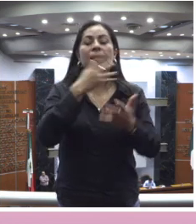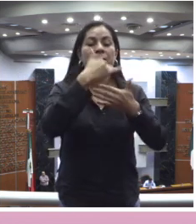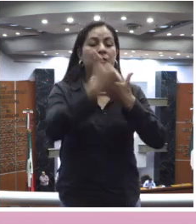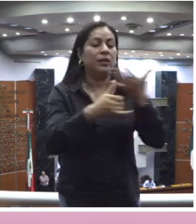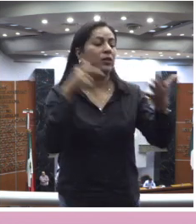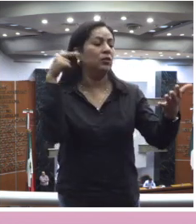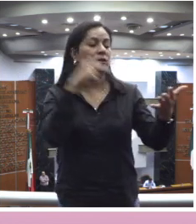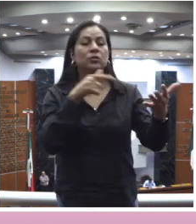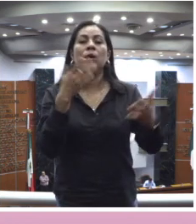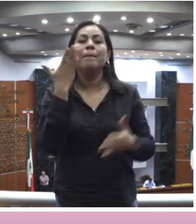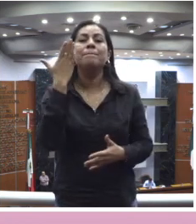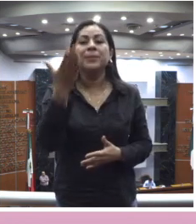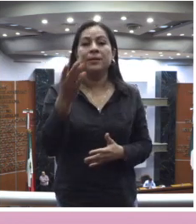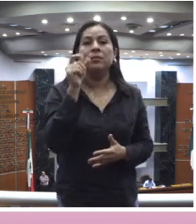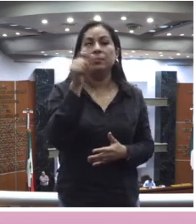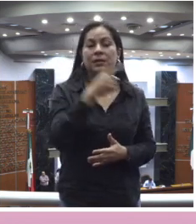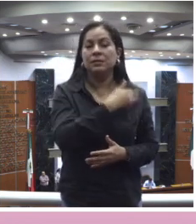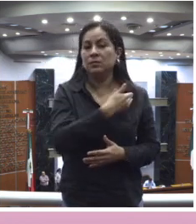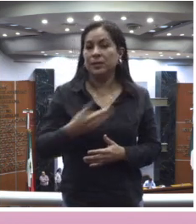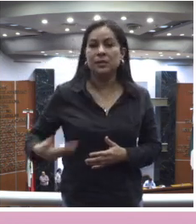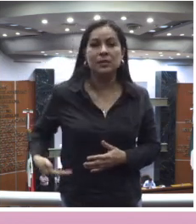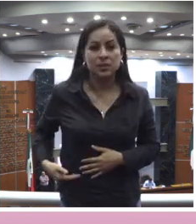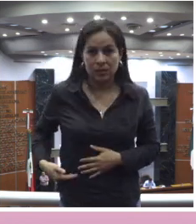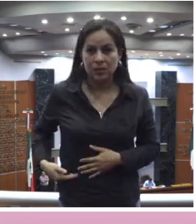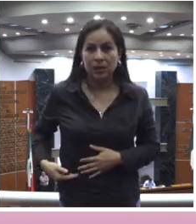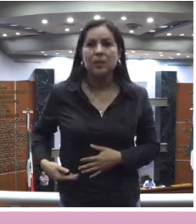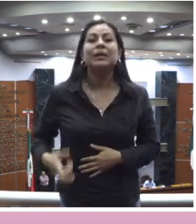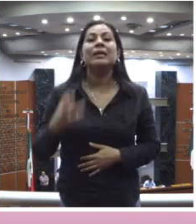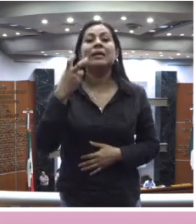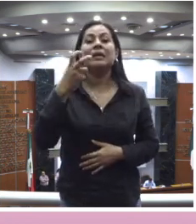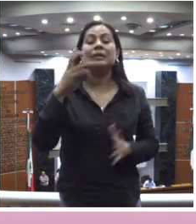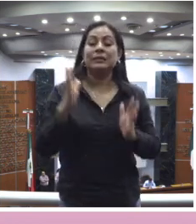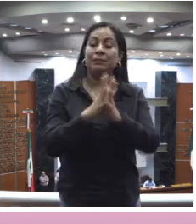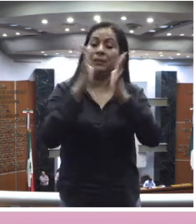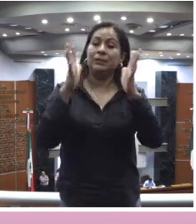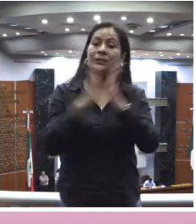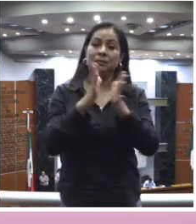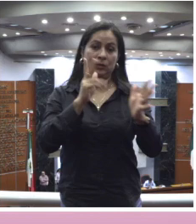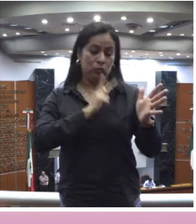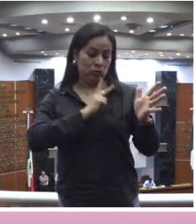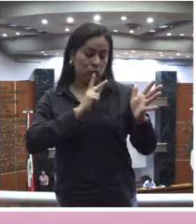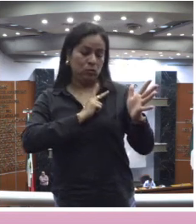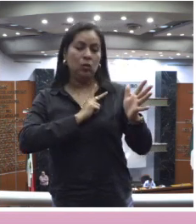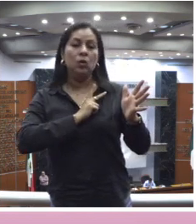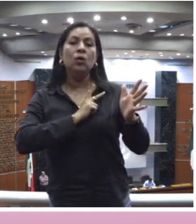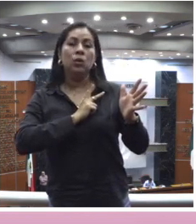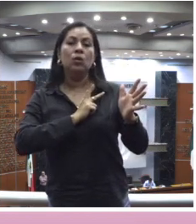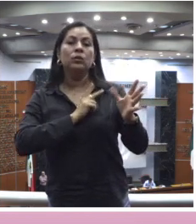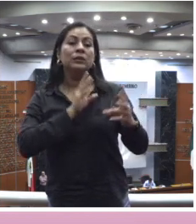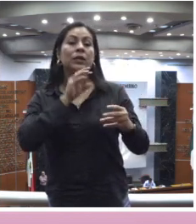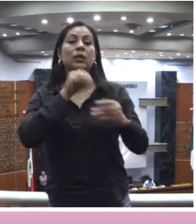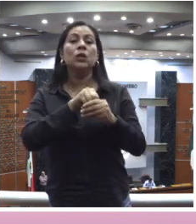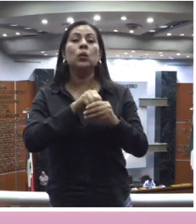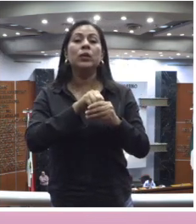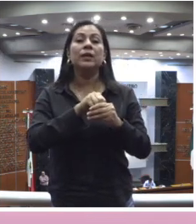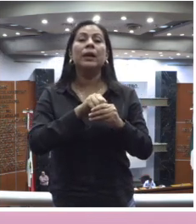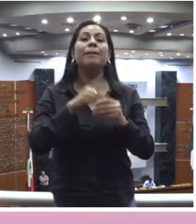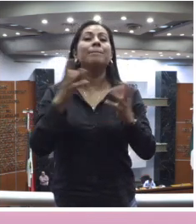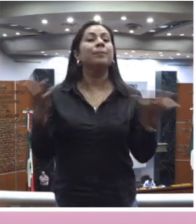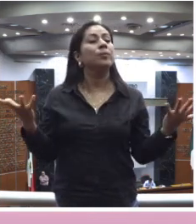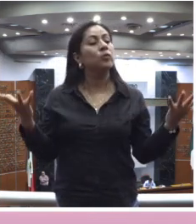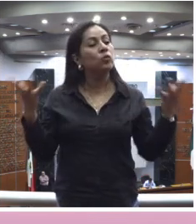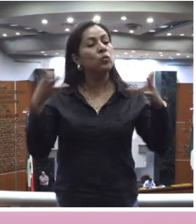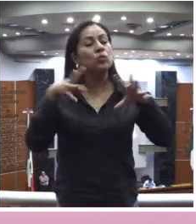proyecto. Solicito, presidente, que esta intervención sea incluida de manera